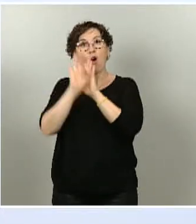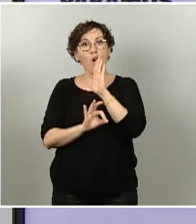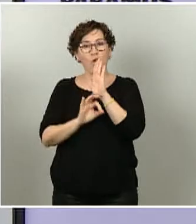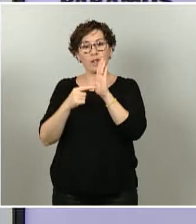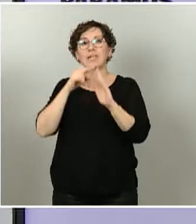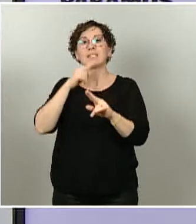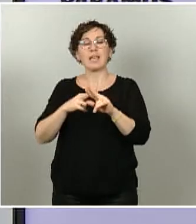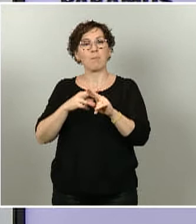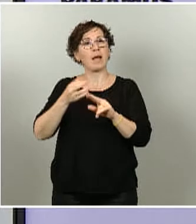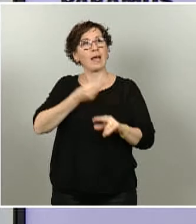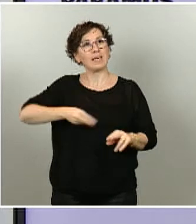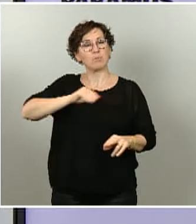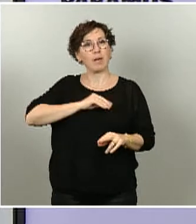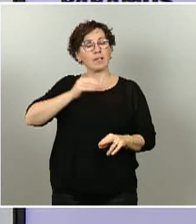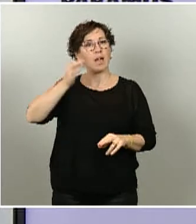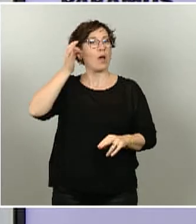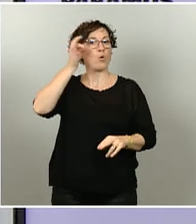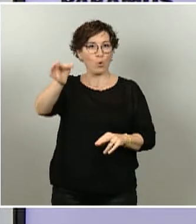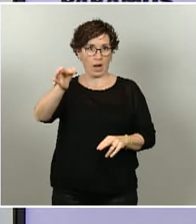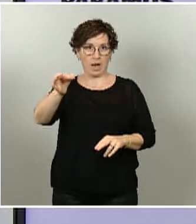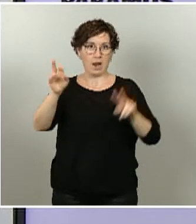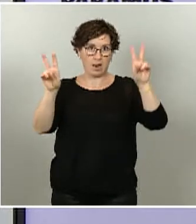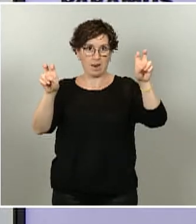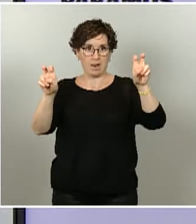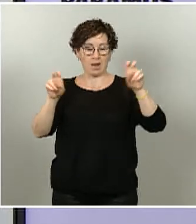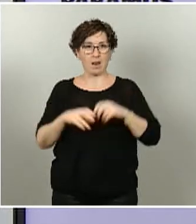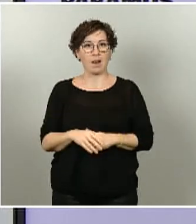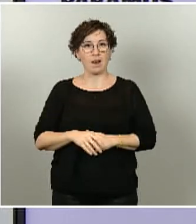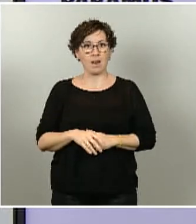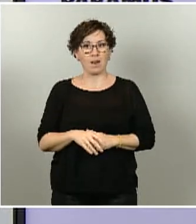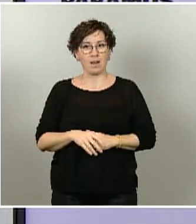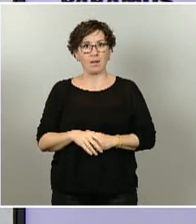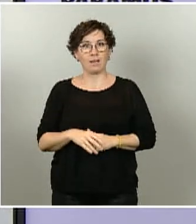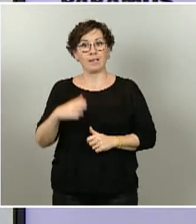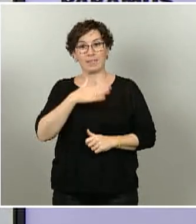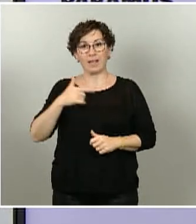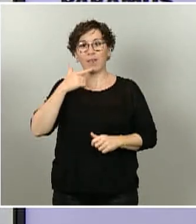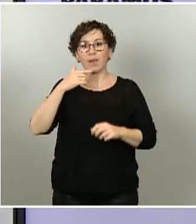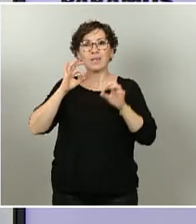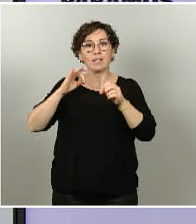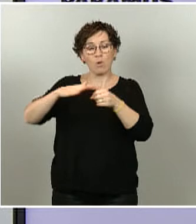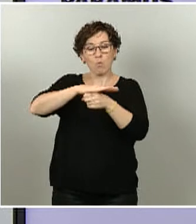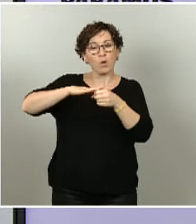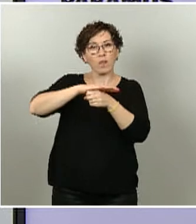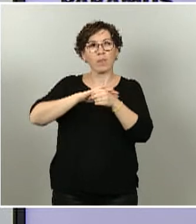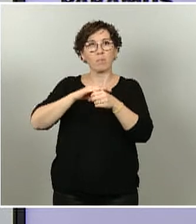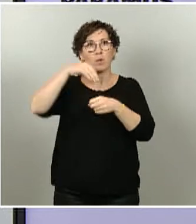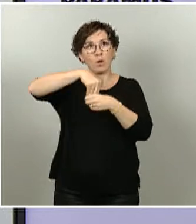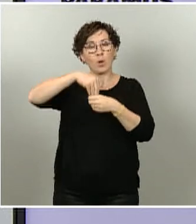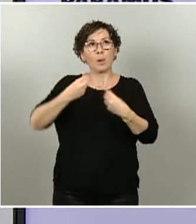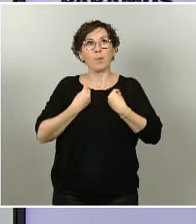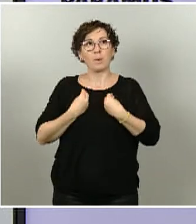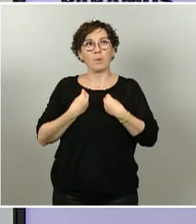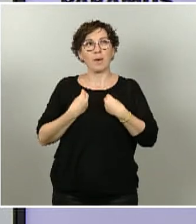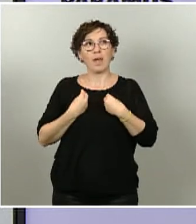principal medida, tendrá la extensión hasta los núcleos urbanos, municipios de hasta 10.000 habitantes, de aquellas medidas